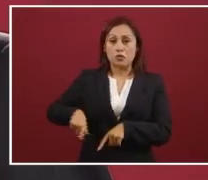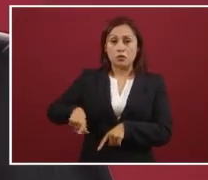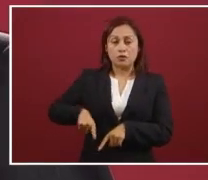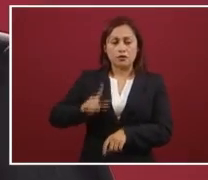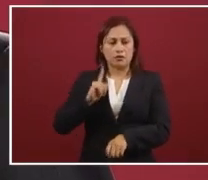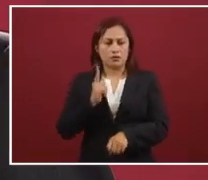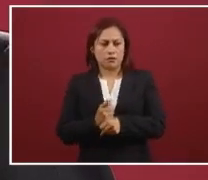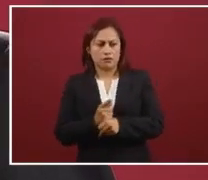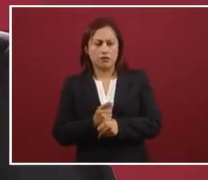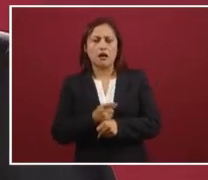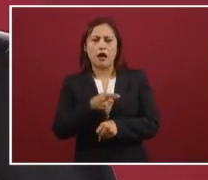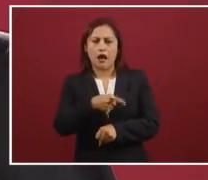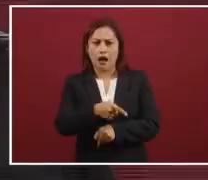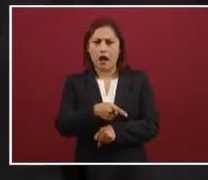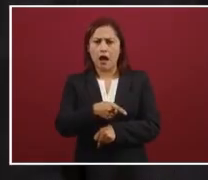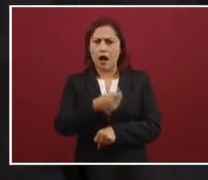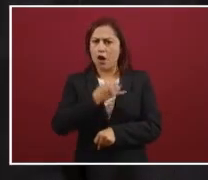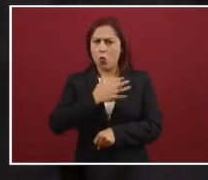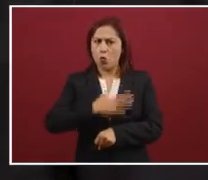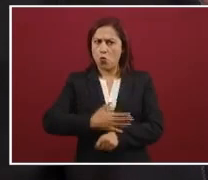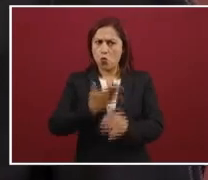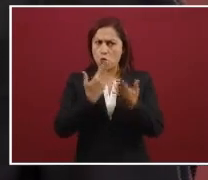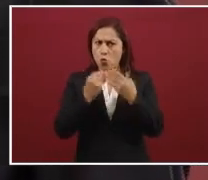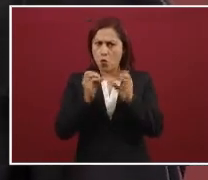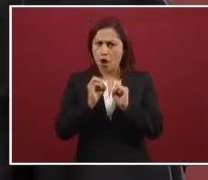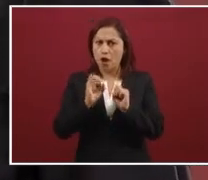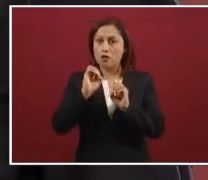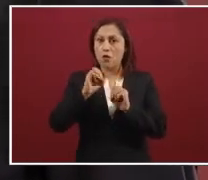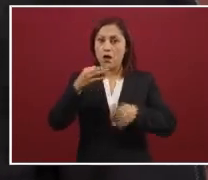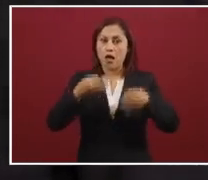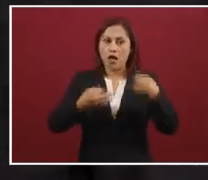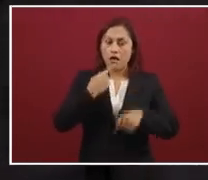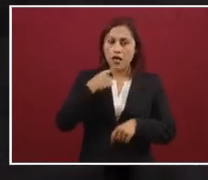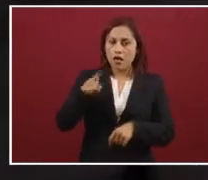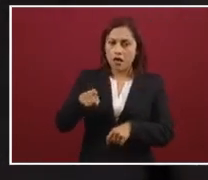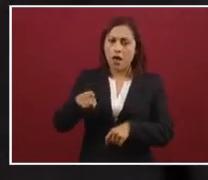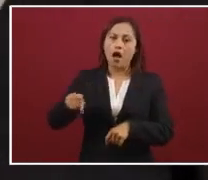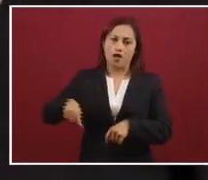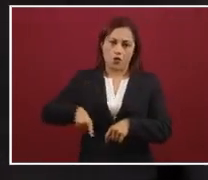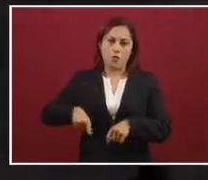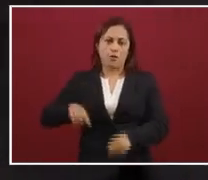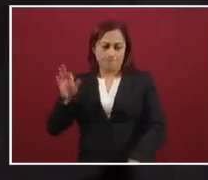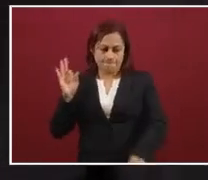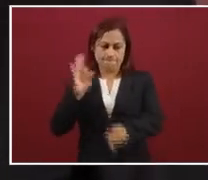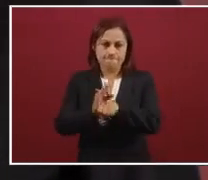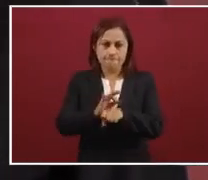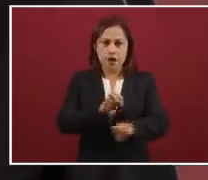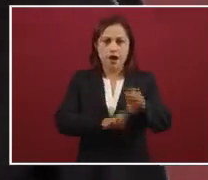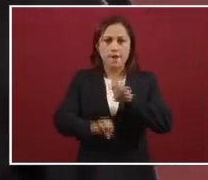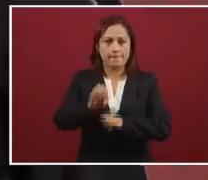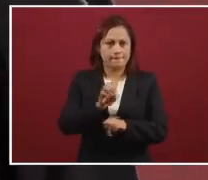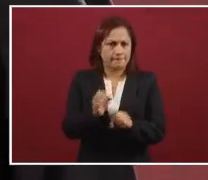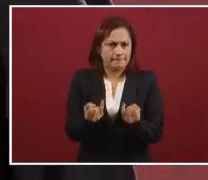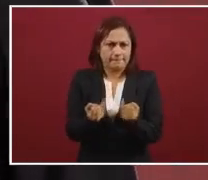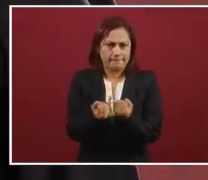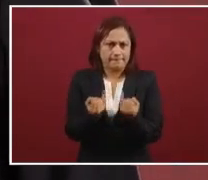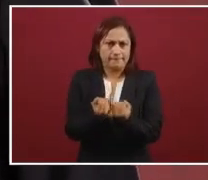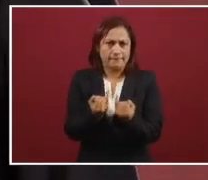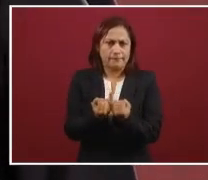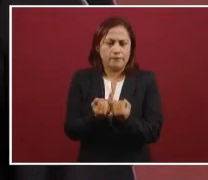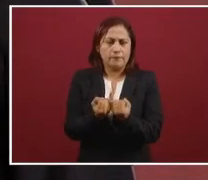Pero ya en la mayoría de los